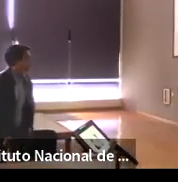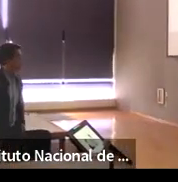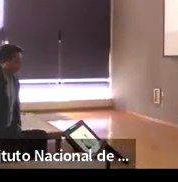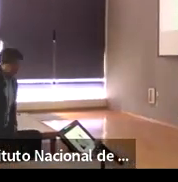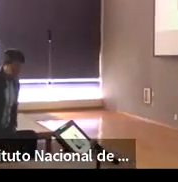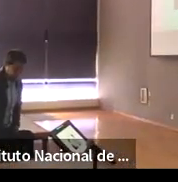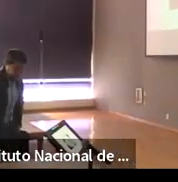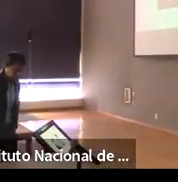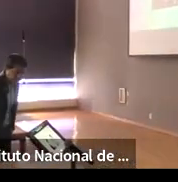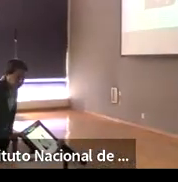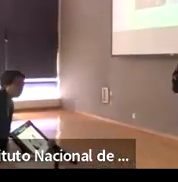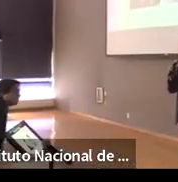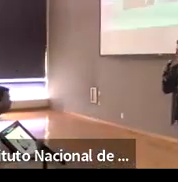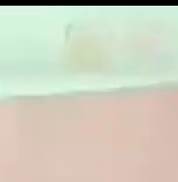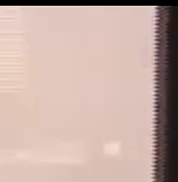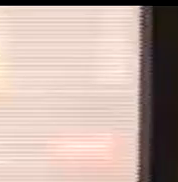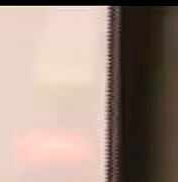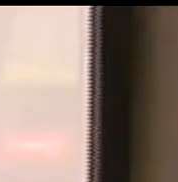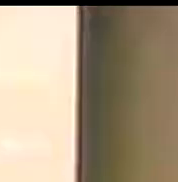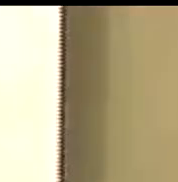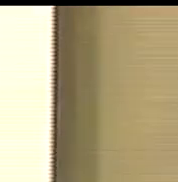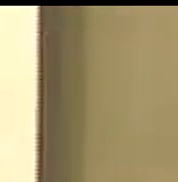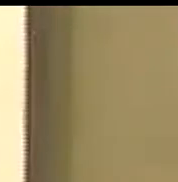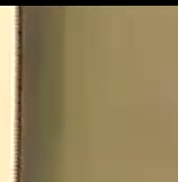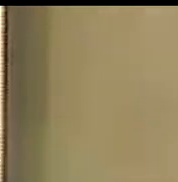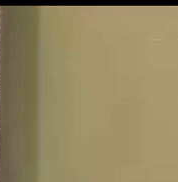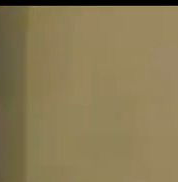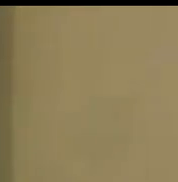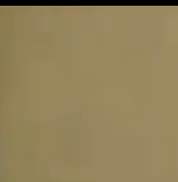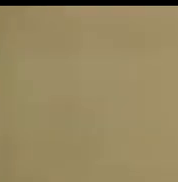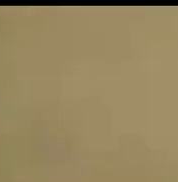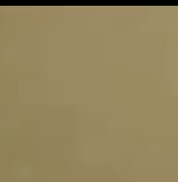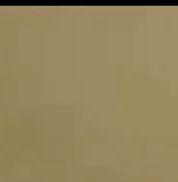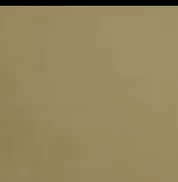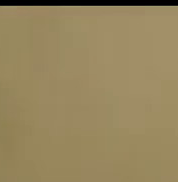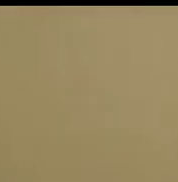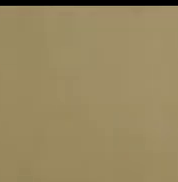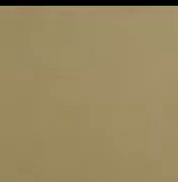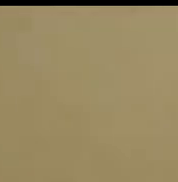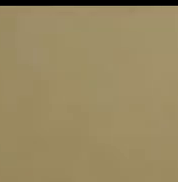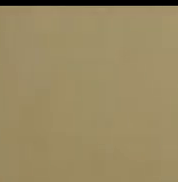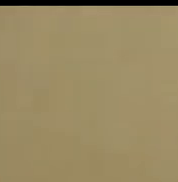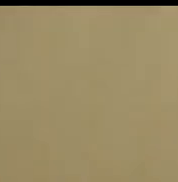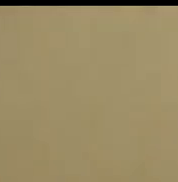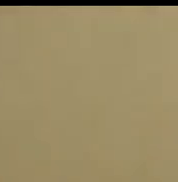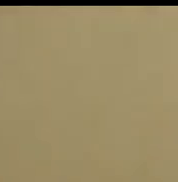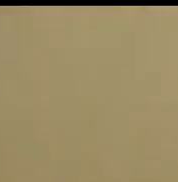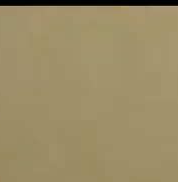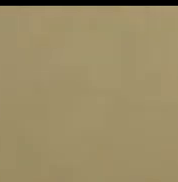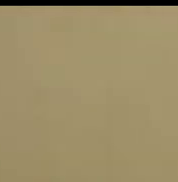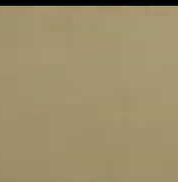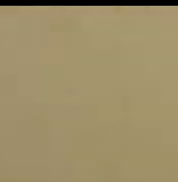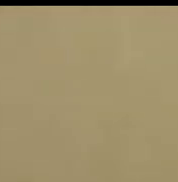Pues no sé si Existe alguna reflexión final algún comentario alguna pregunta básicamente